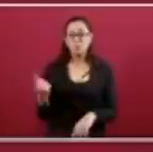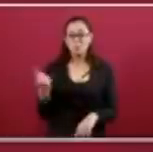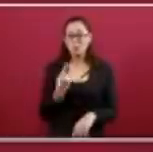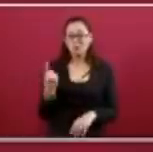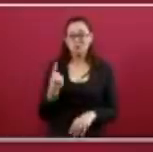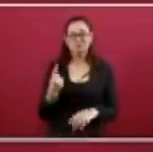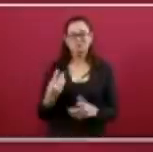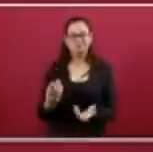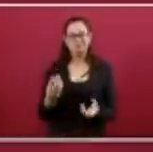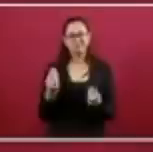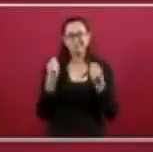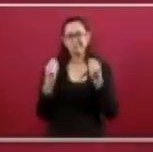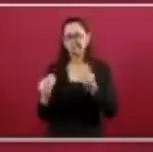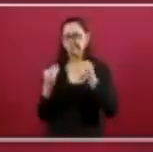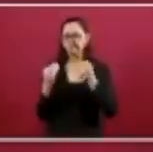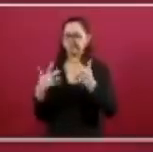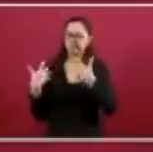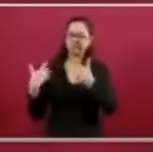protestas